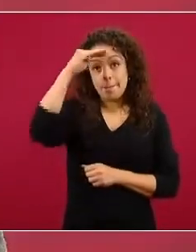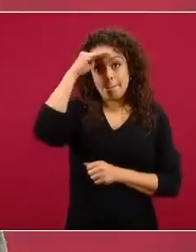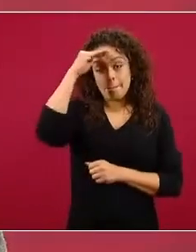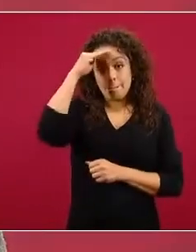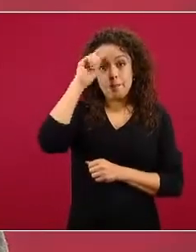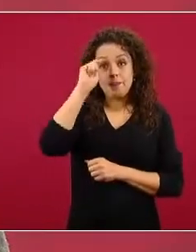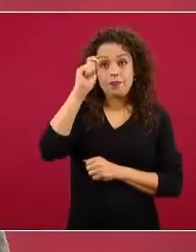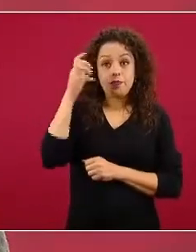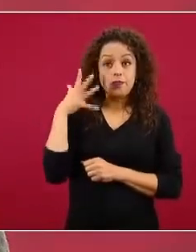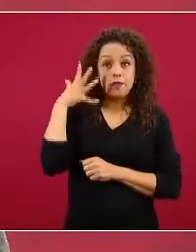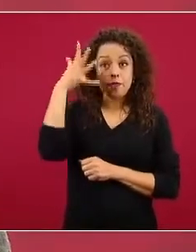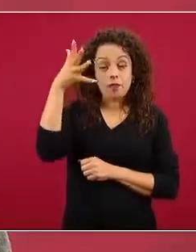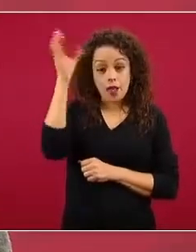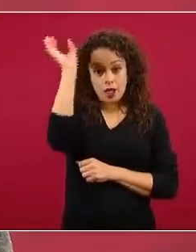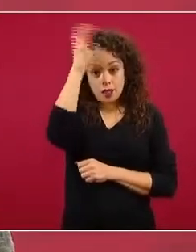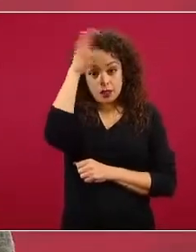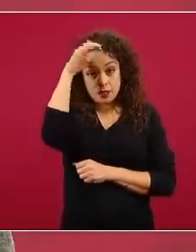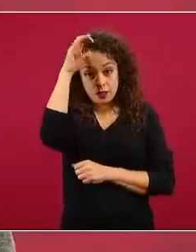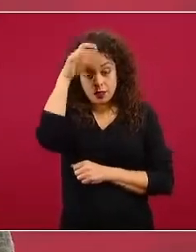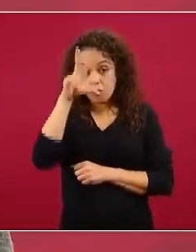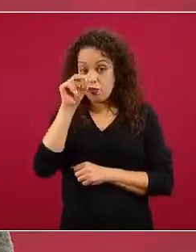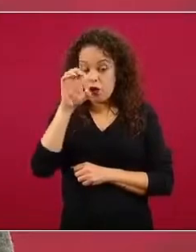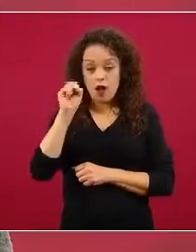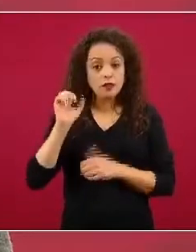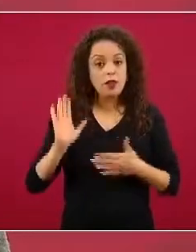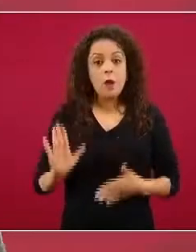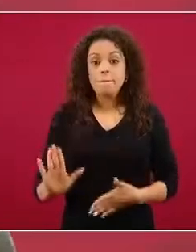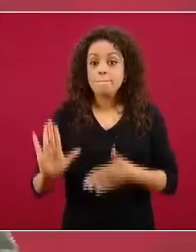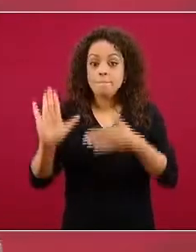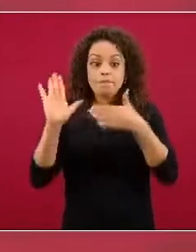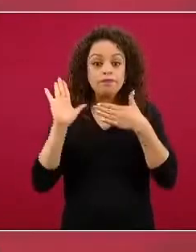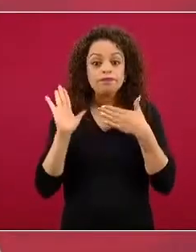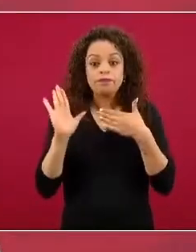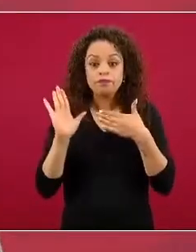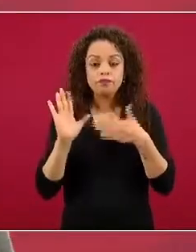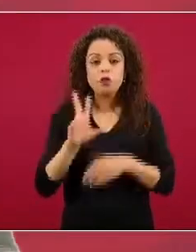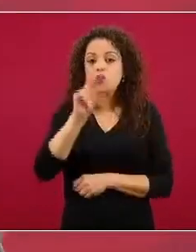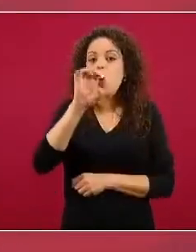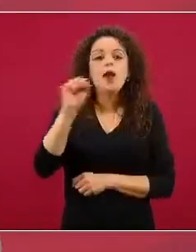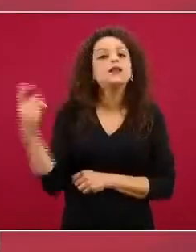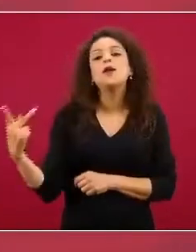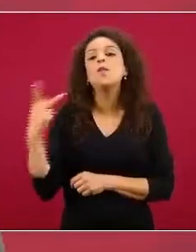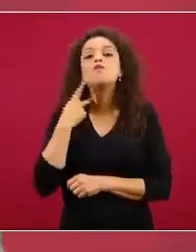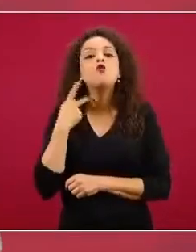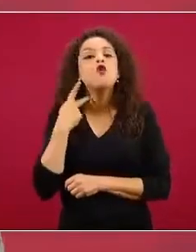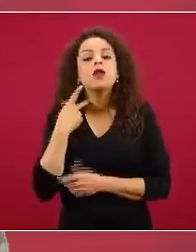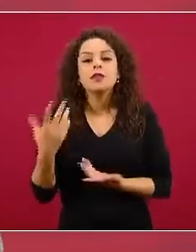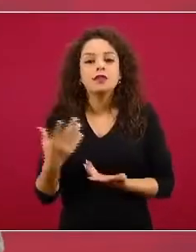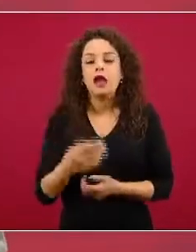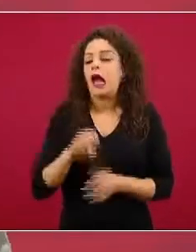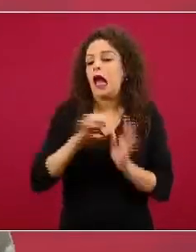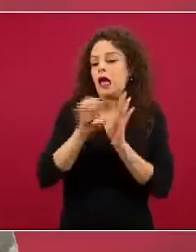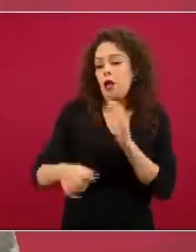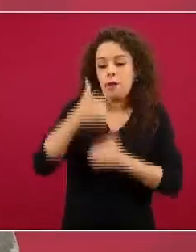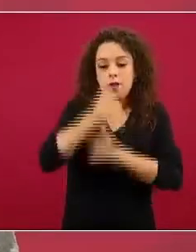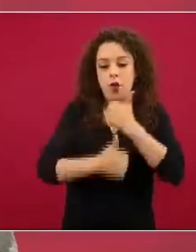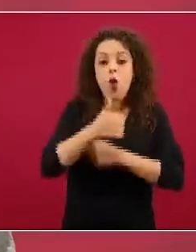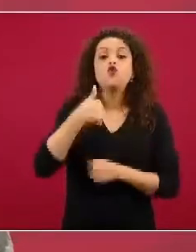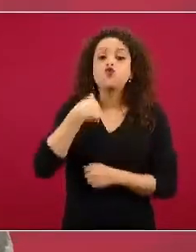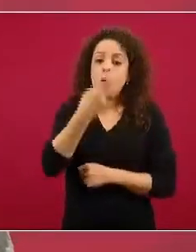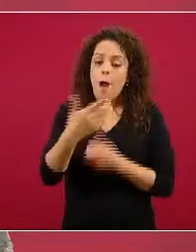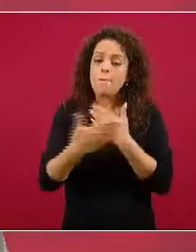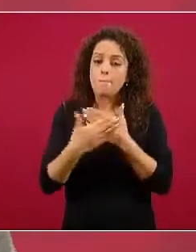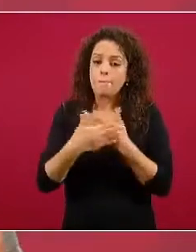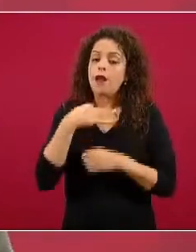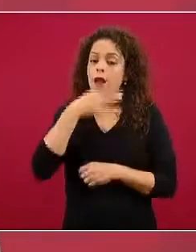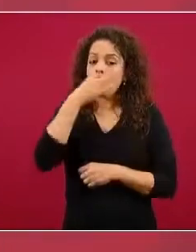científicas no son una promesa, no son, esto no es política, pues no es una promesa de campaña que uno diga, te prometo que en tal